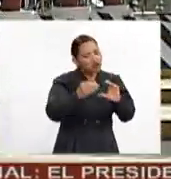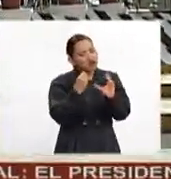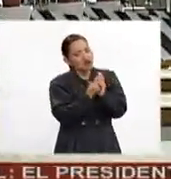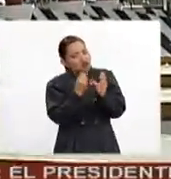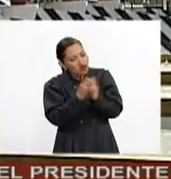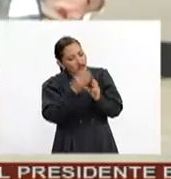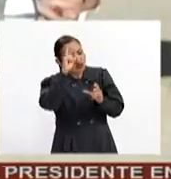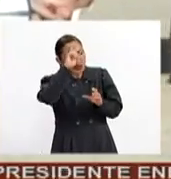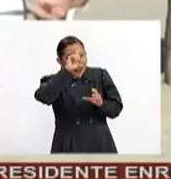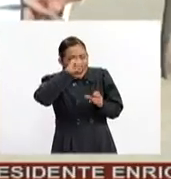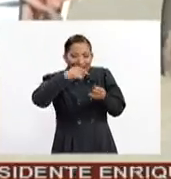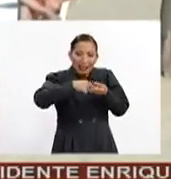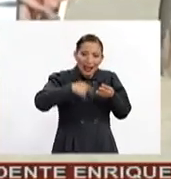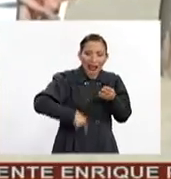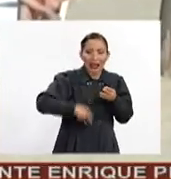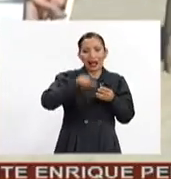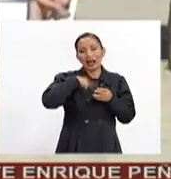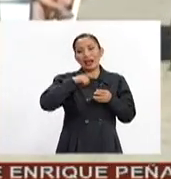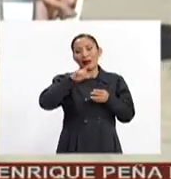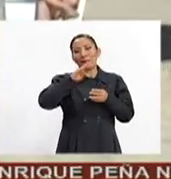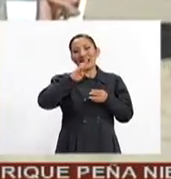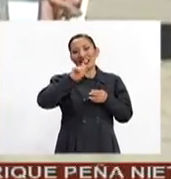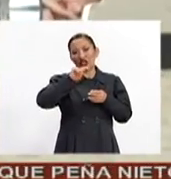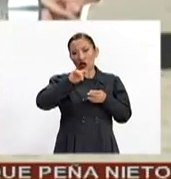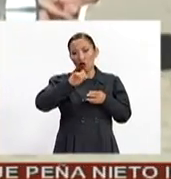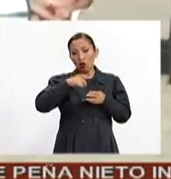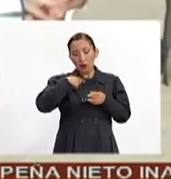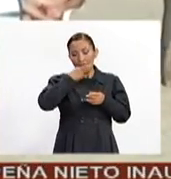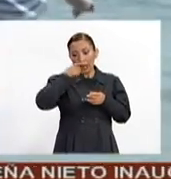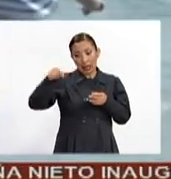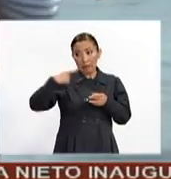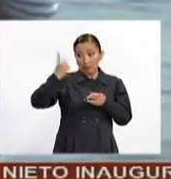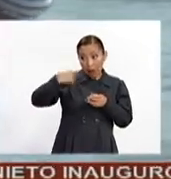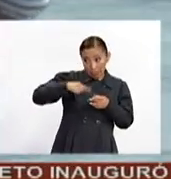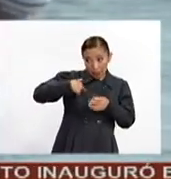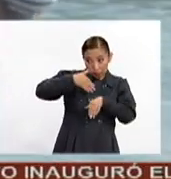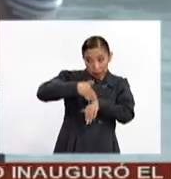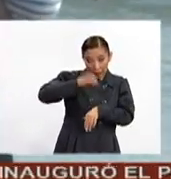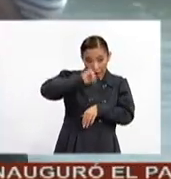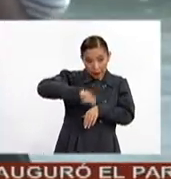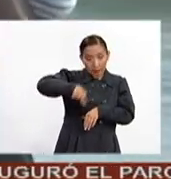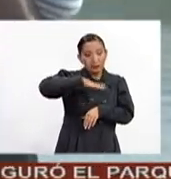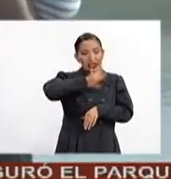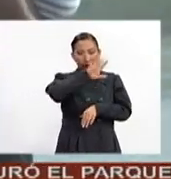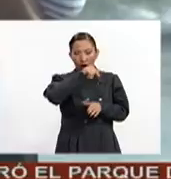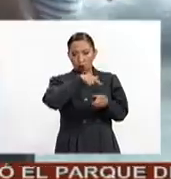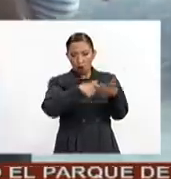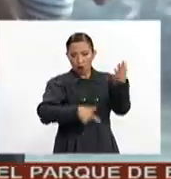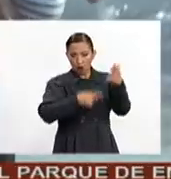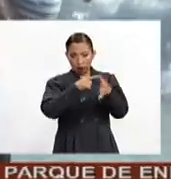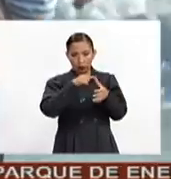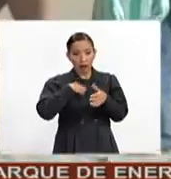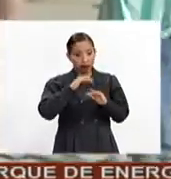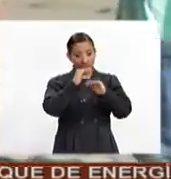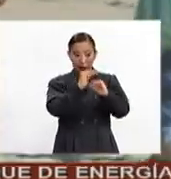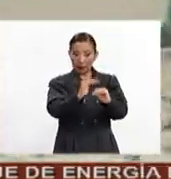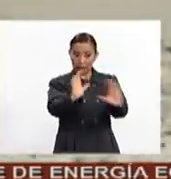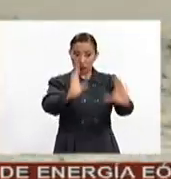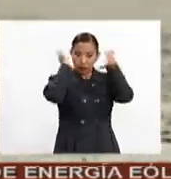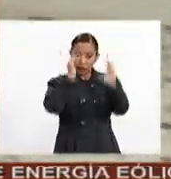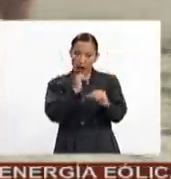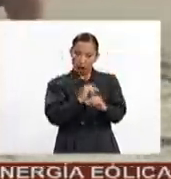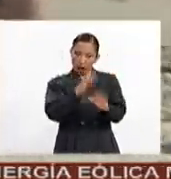iniciativa del director general, licenciado Benito Nemes Astrey, y nos focalizamos en cinco puntos esenciales. Respetar los límites de